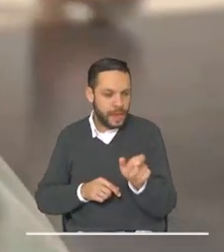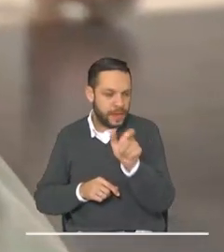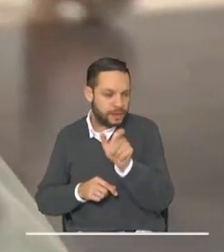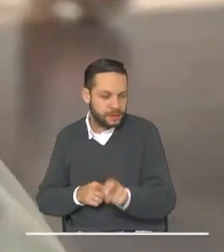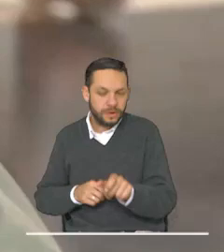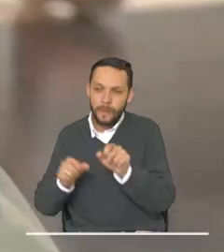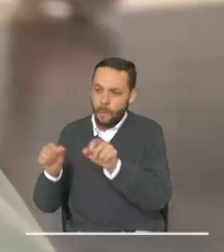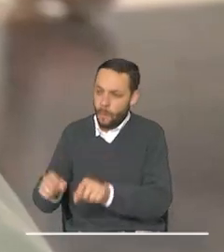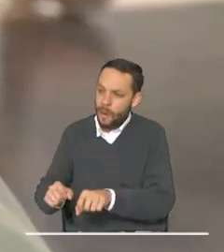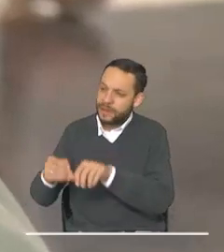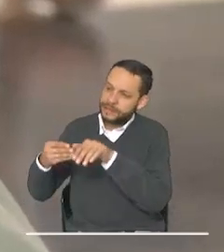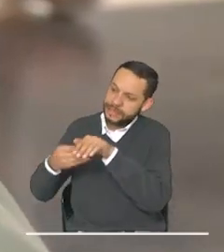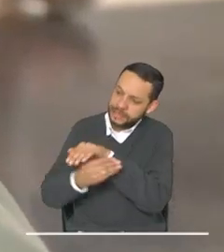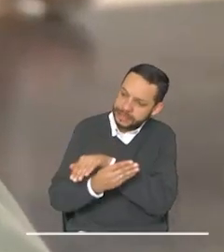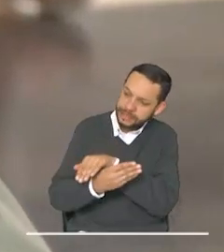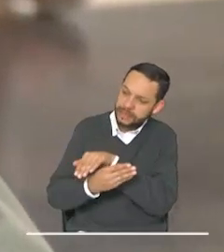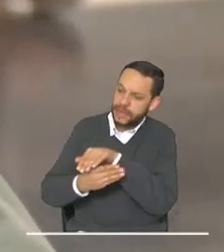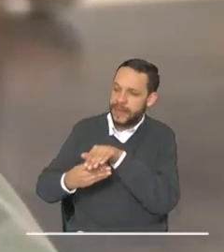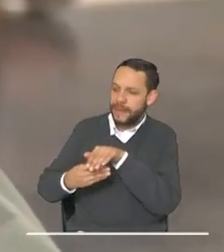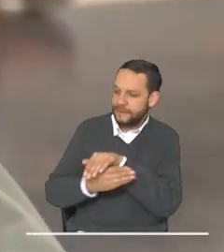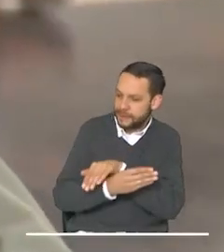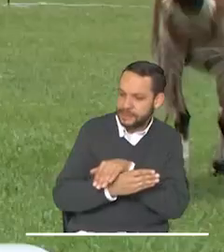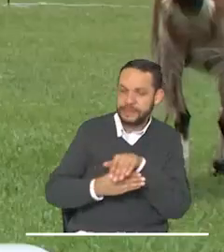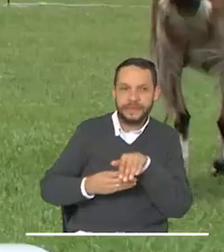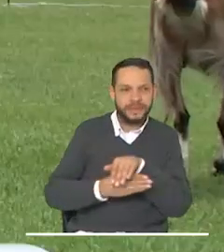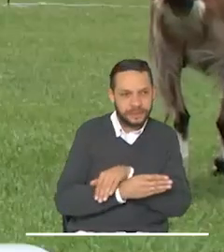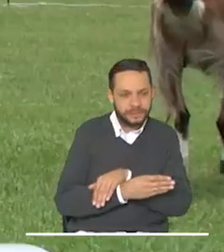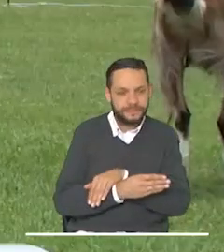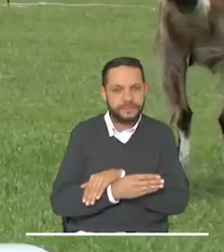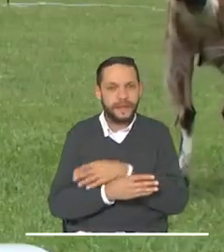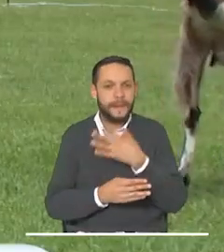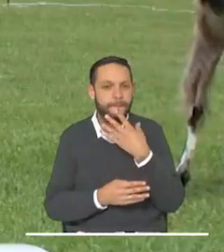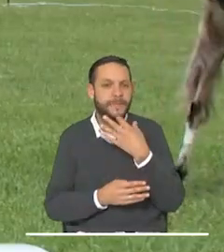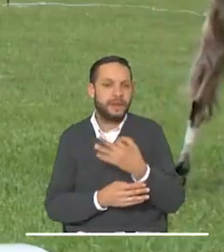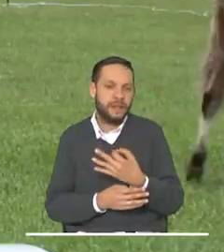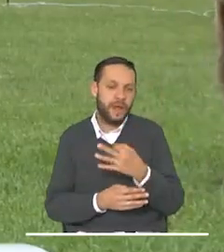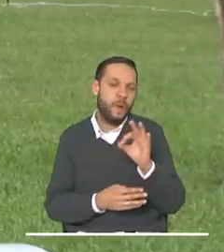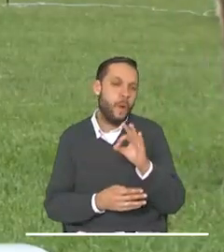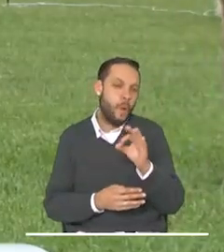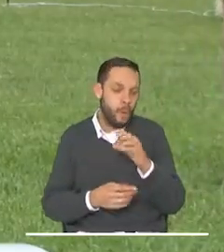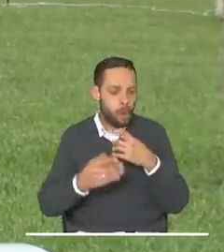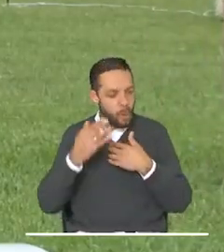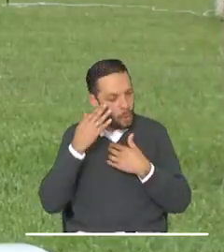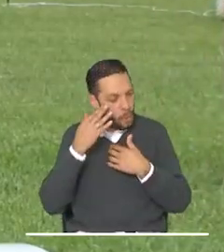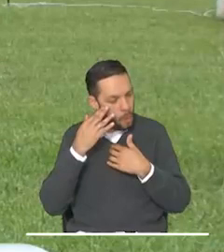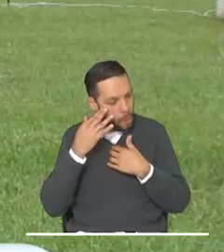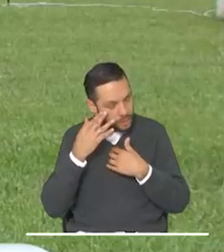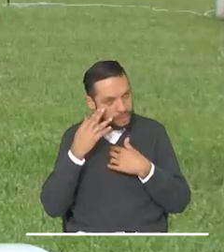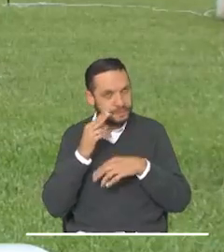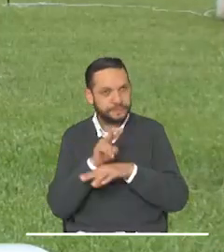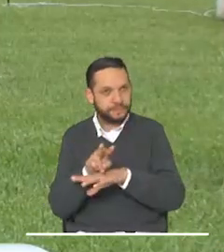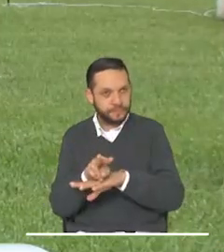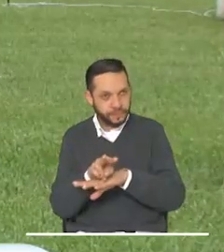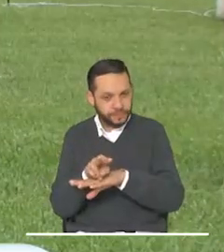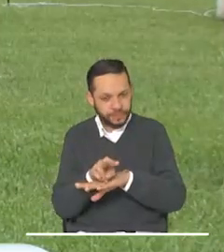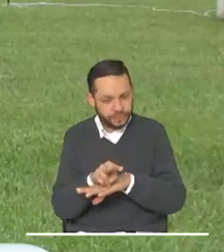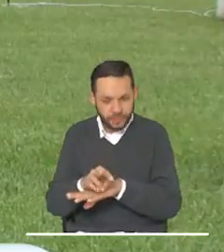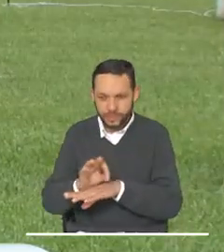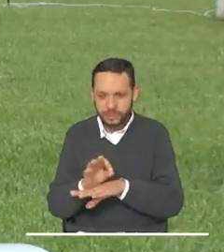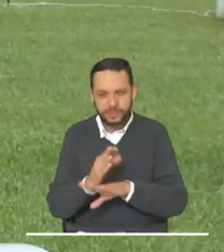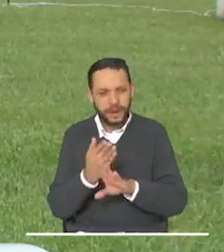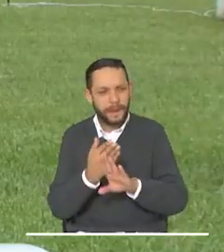acceder desde un estado real y desde una conciencia observadora y quizás desde un auto